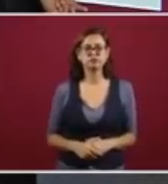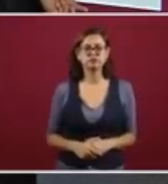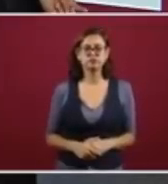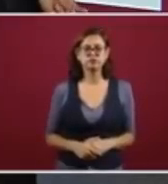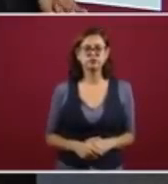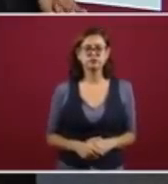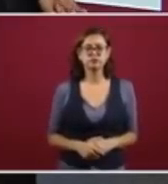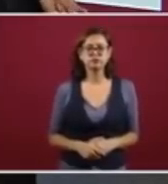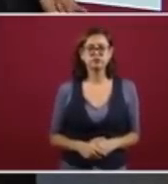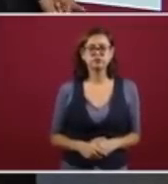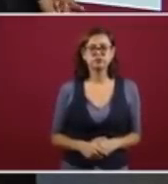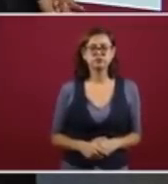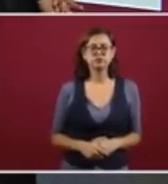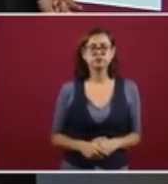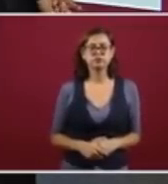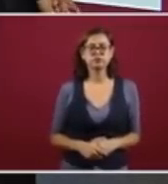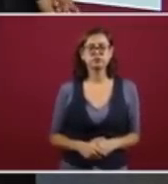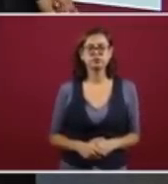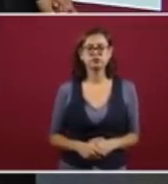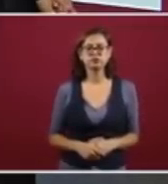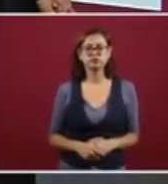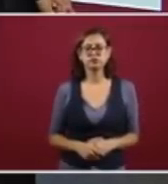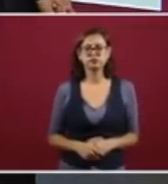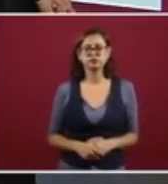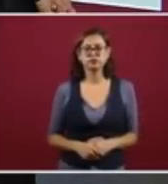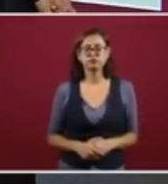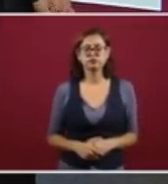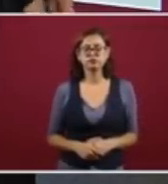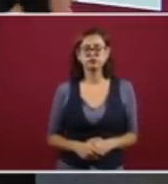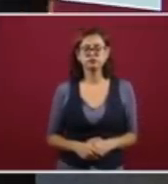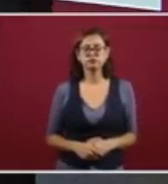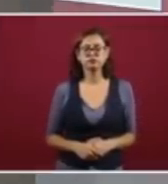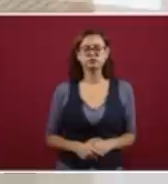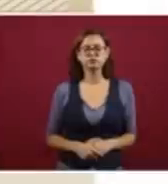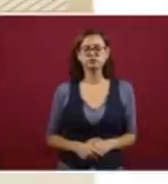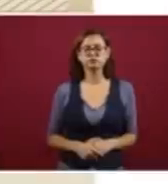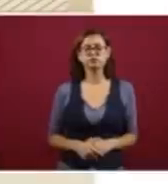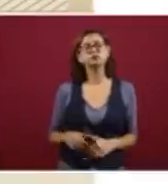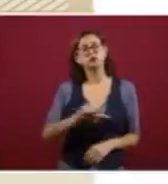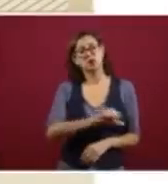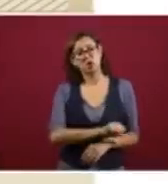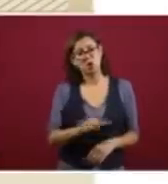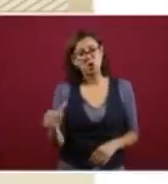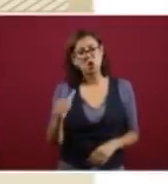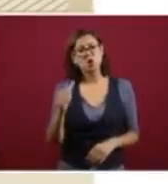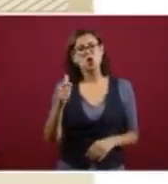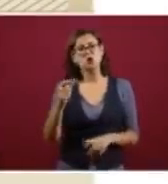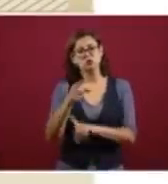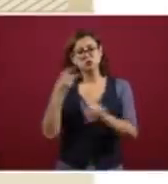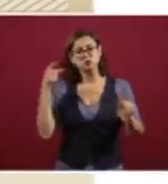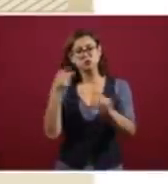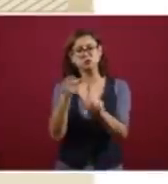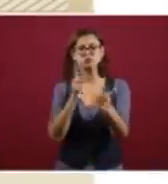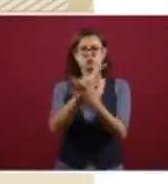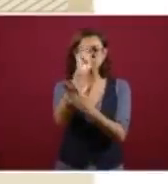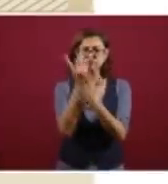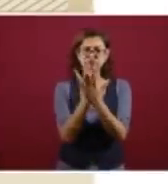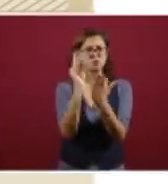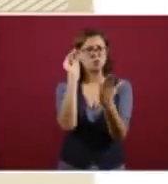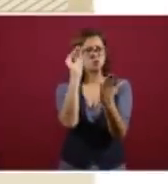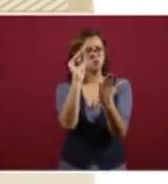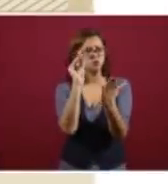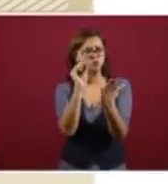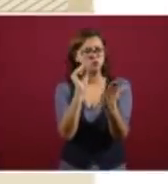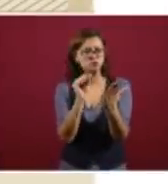Otro de los principios que se estableció para la realización del programa es que esta